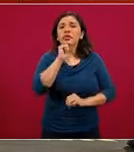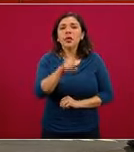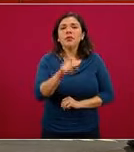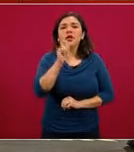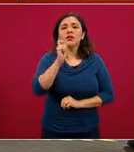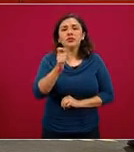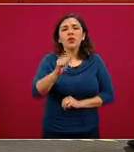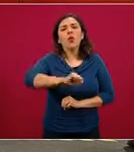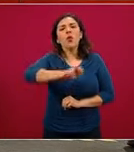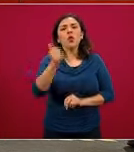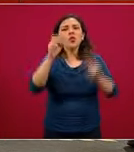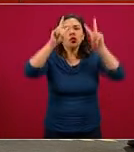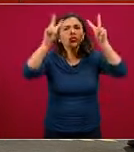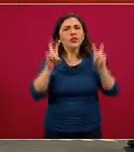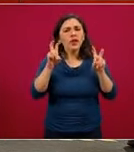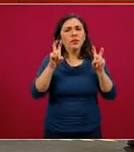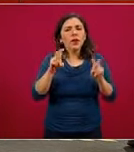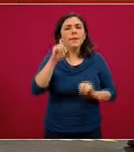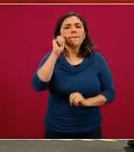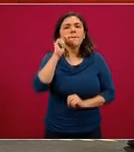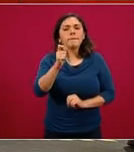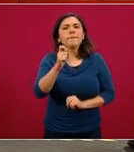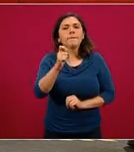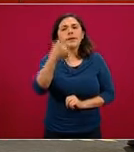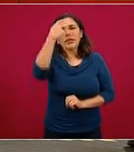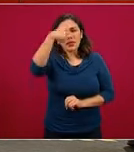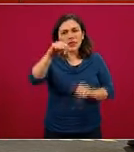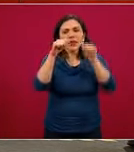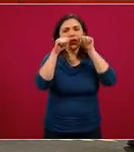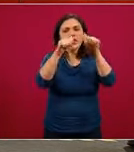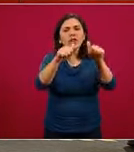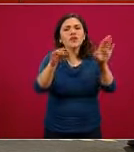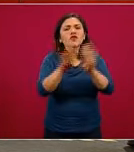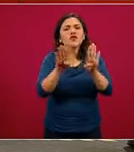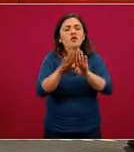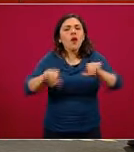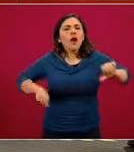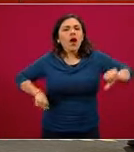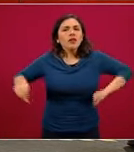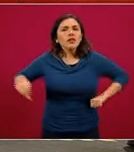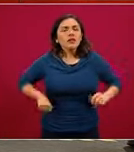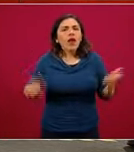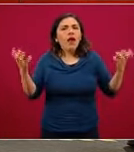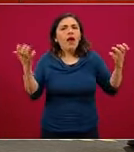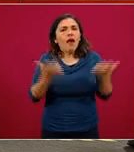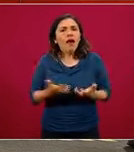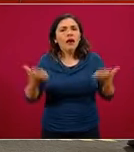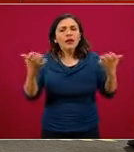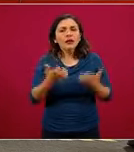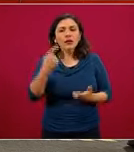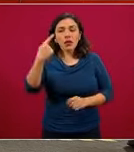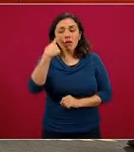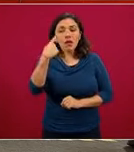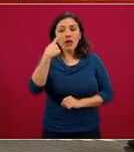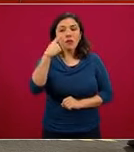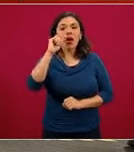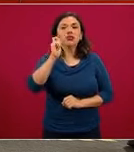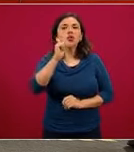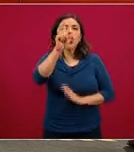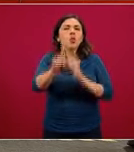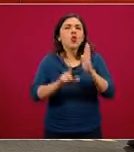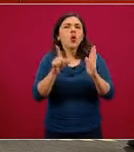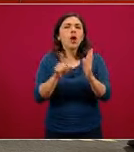un componente temático orientado a la actividad que se lleva a cabo en lo local, sobre